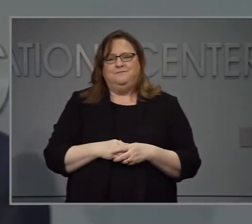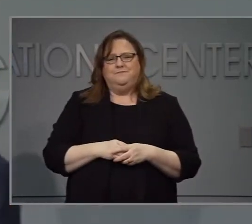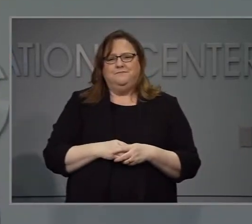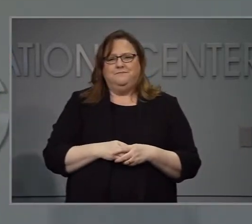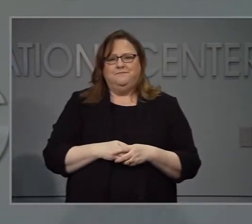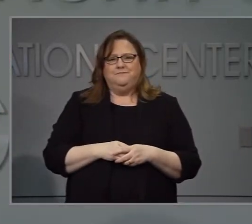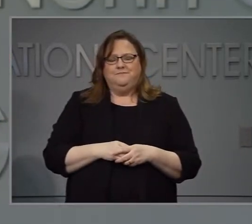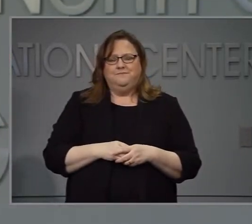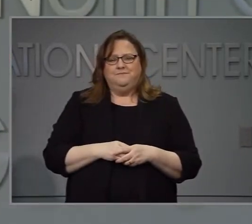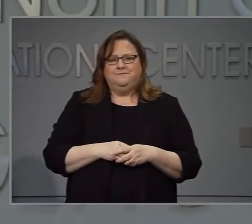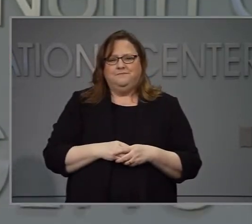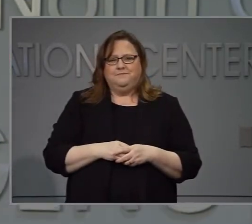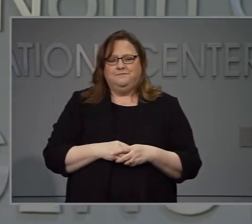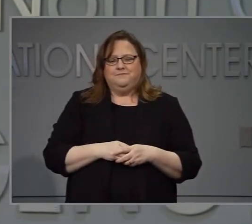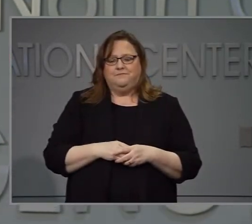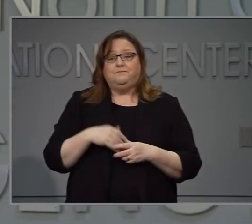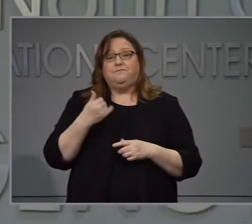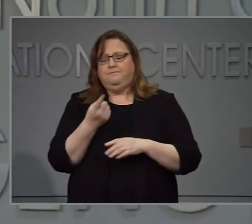hacen